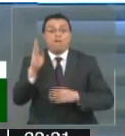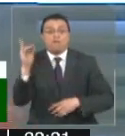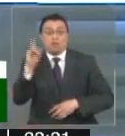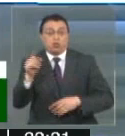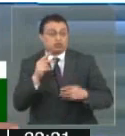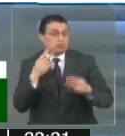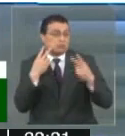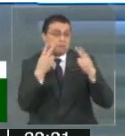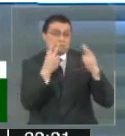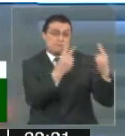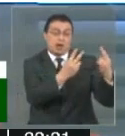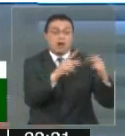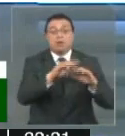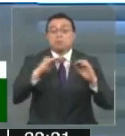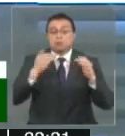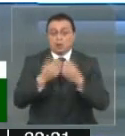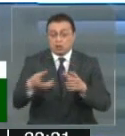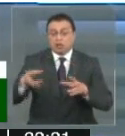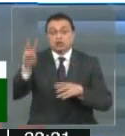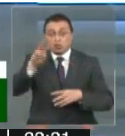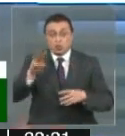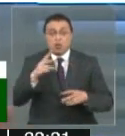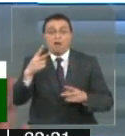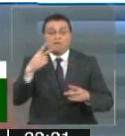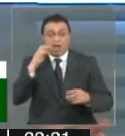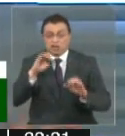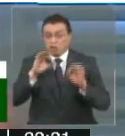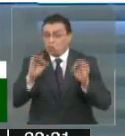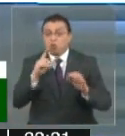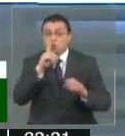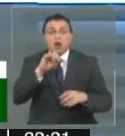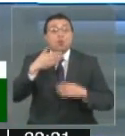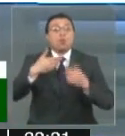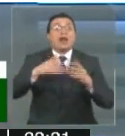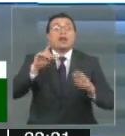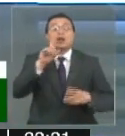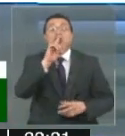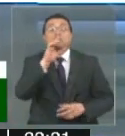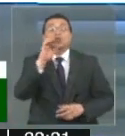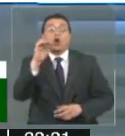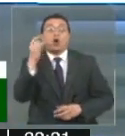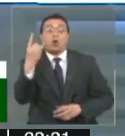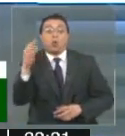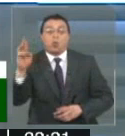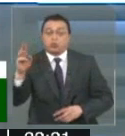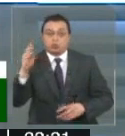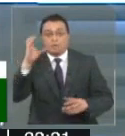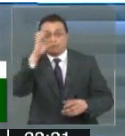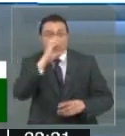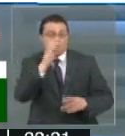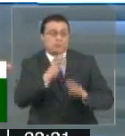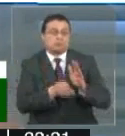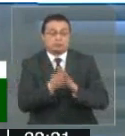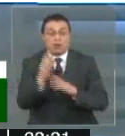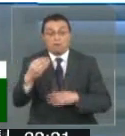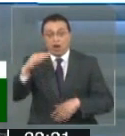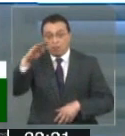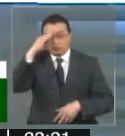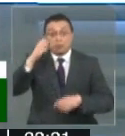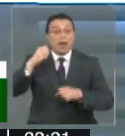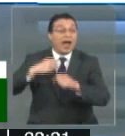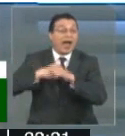incluido, alojamiento, alimentación, seguros de viaje, igual que cualquier tour de gira estudio. una muy buena experiencia, pero el año